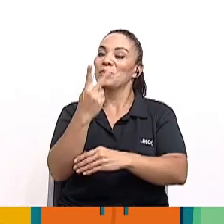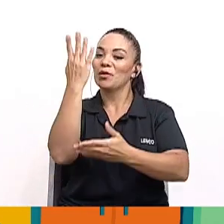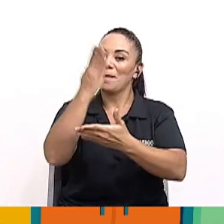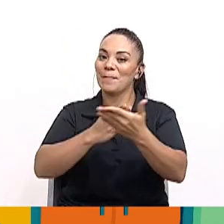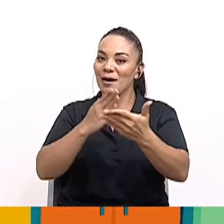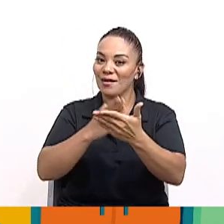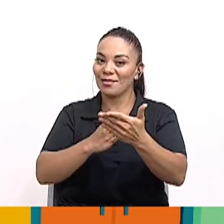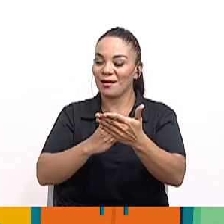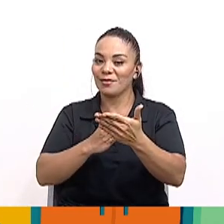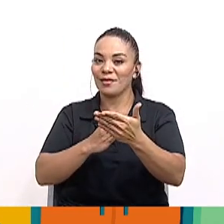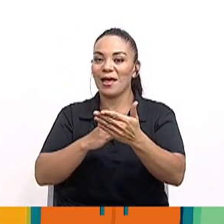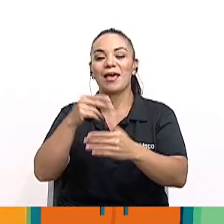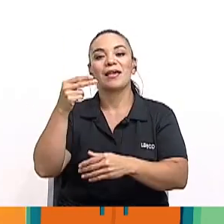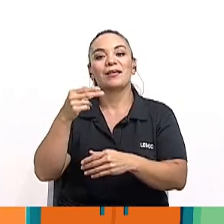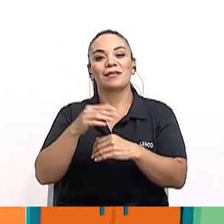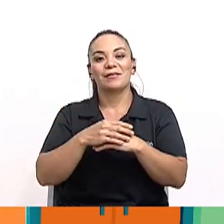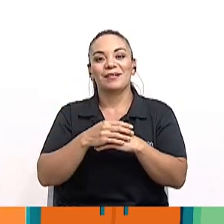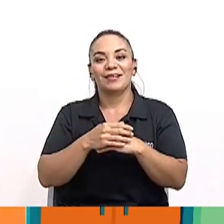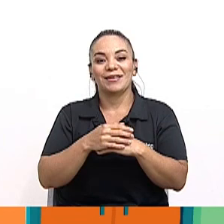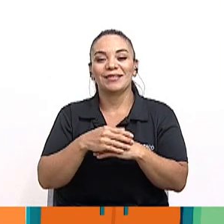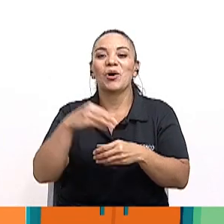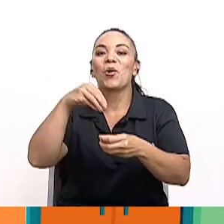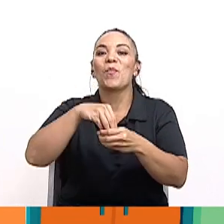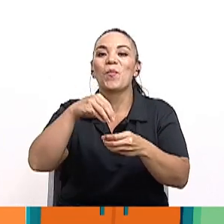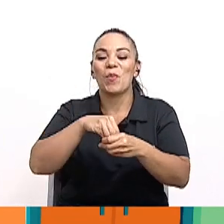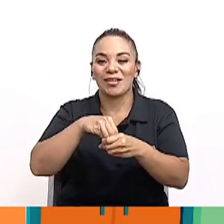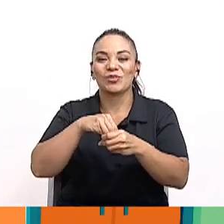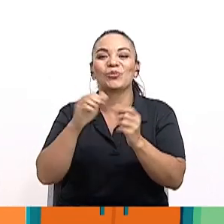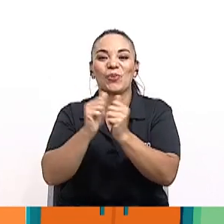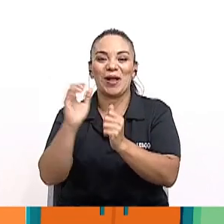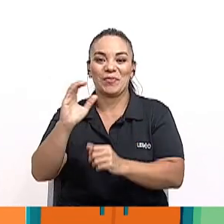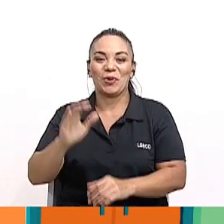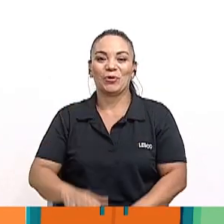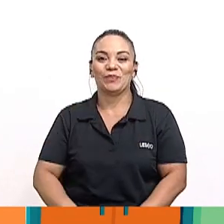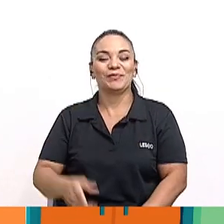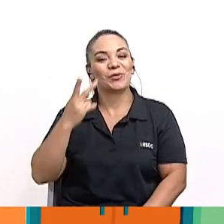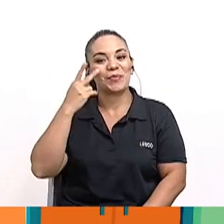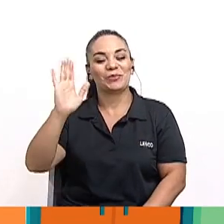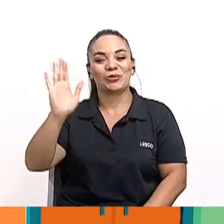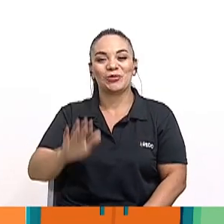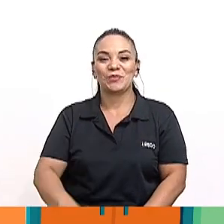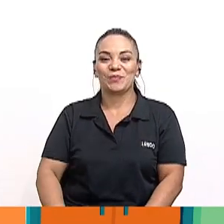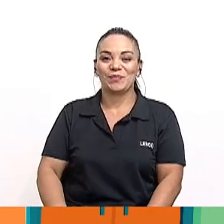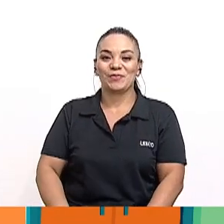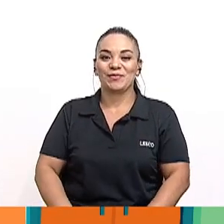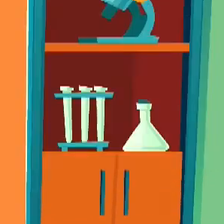parte de los compuestos orgánicos, perdón. Nos vemos.